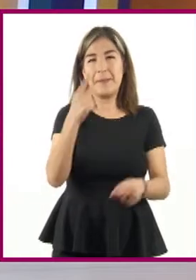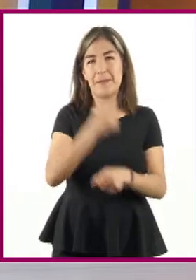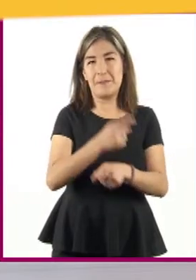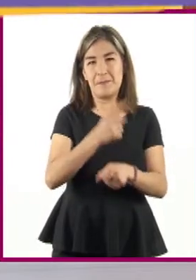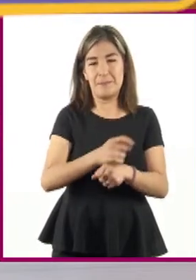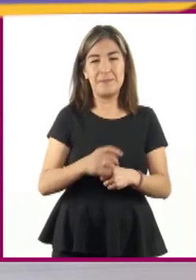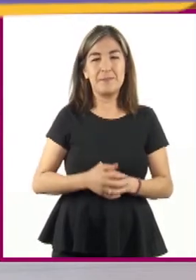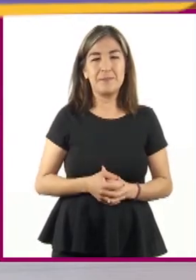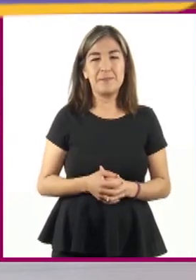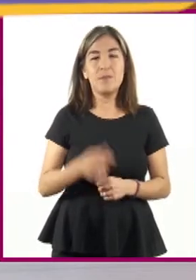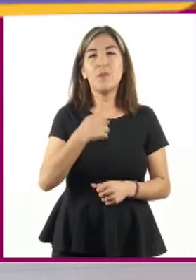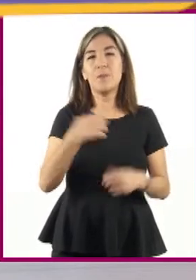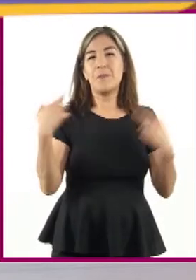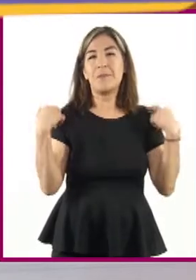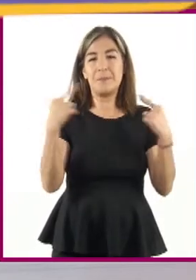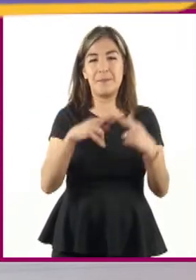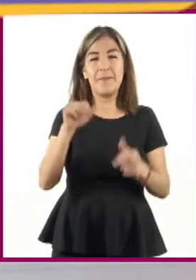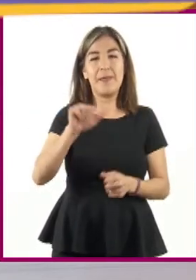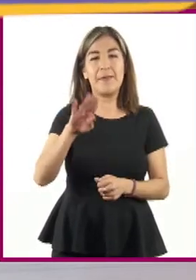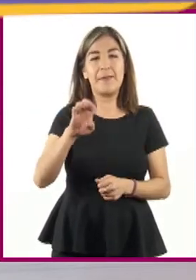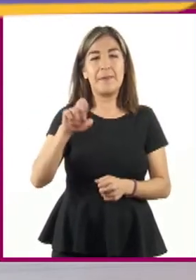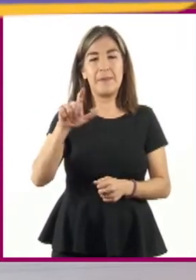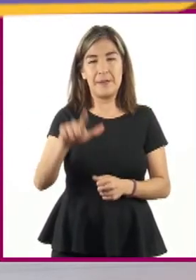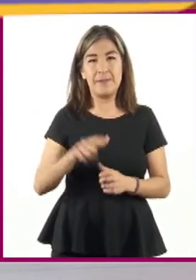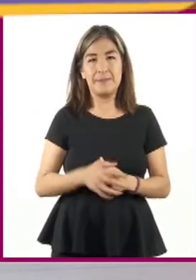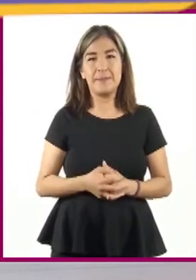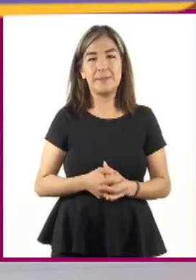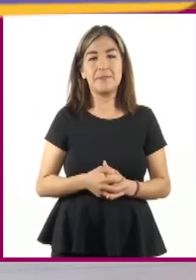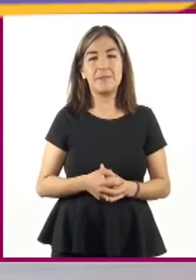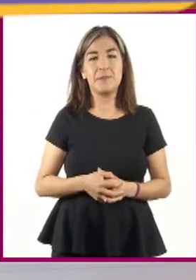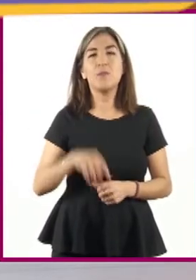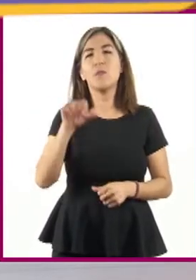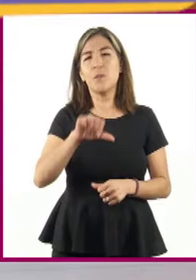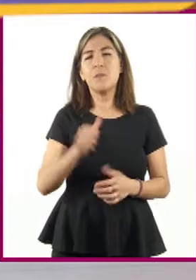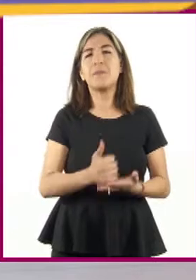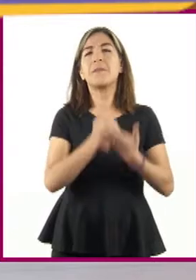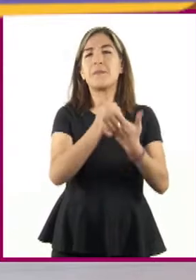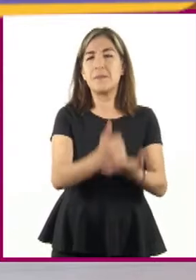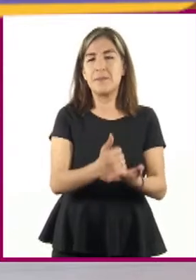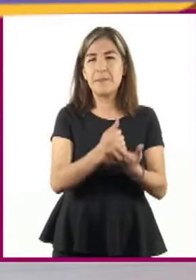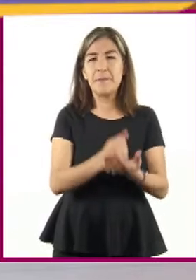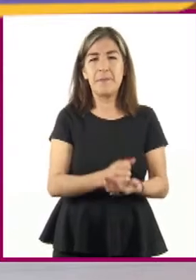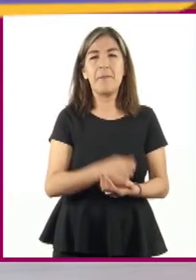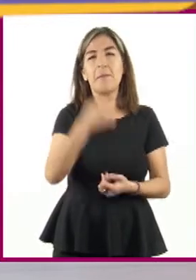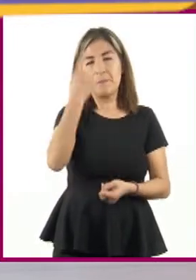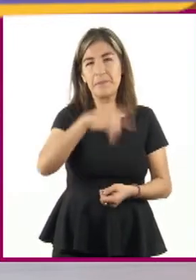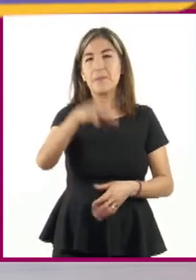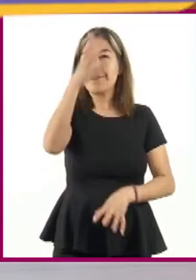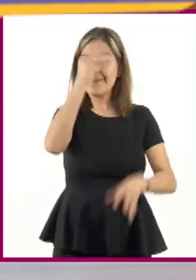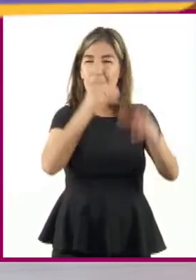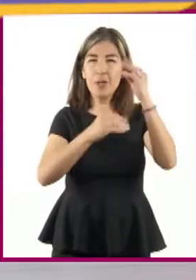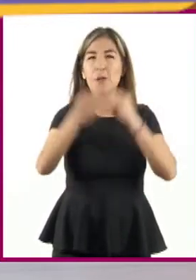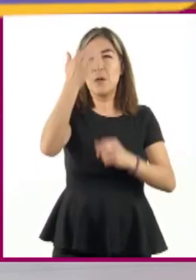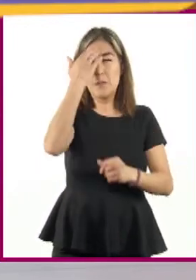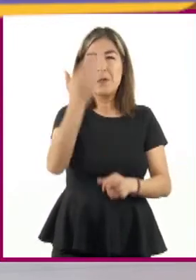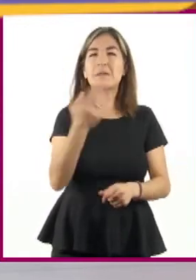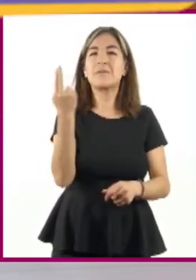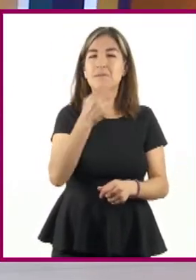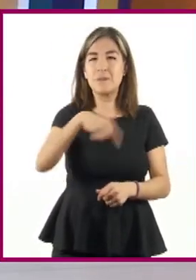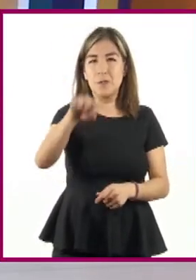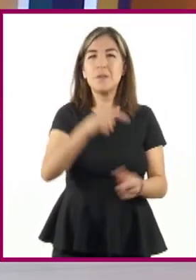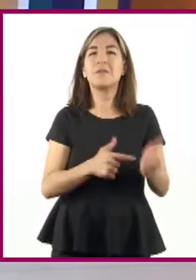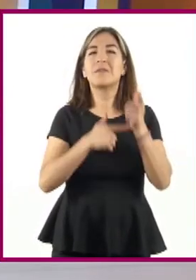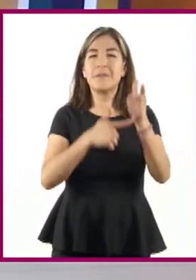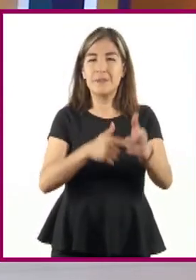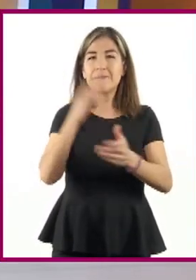grado. Soy el profesor Abel González Pedrero y les ayudaré a construir los conocimientos necesarios para continuar con